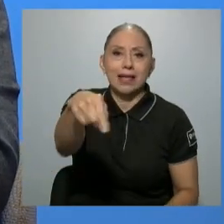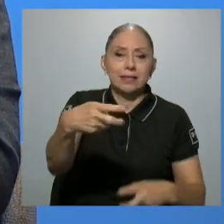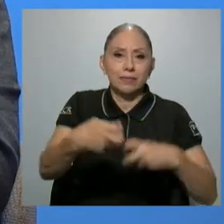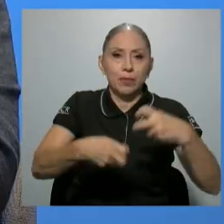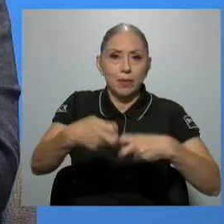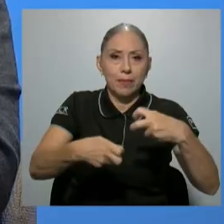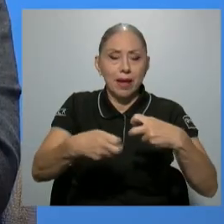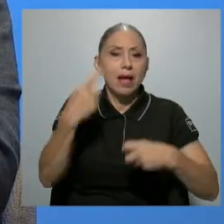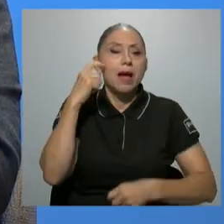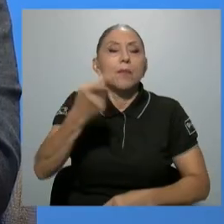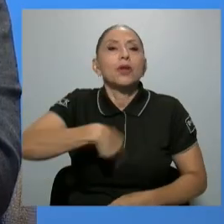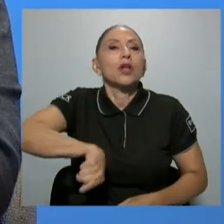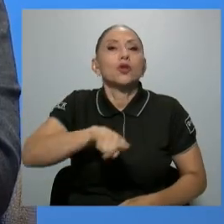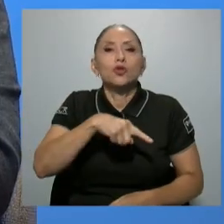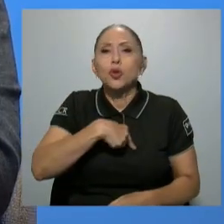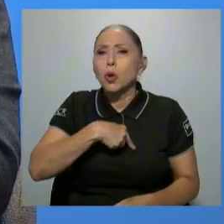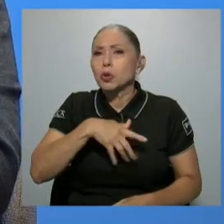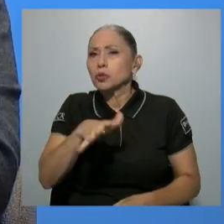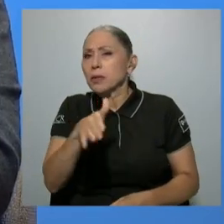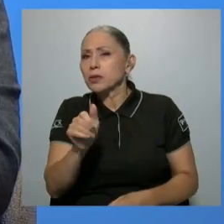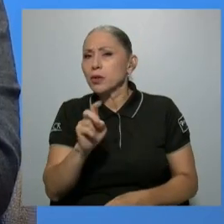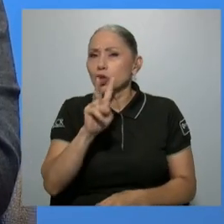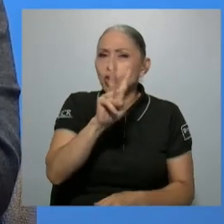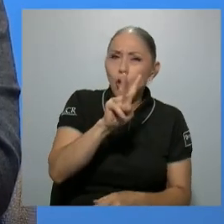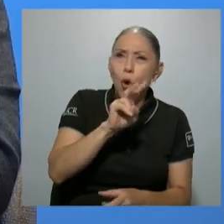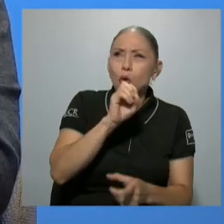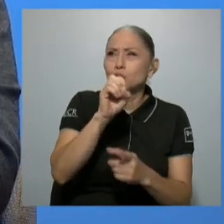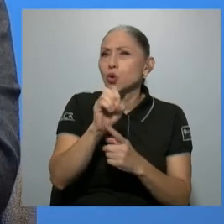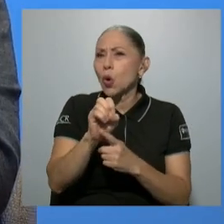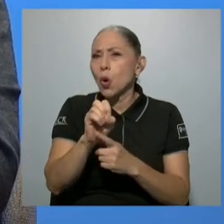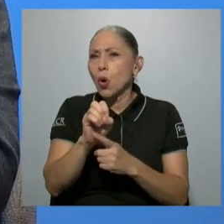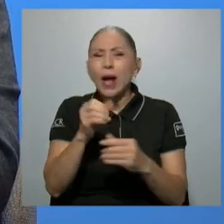hemos tenido ahí sí 2 o 3 años, ya casi 4